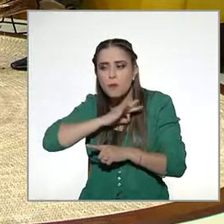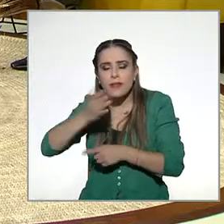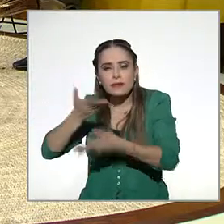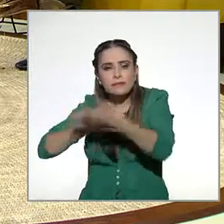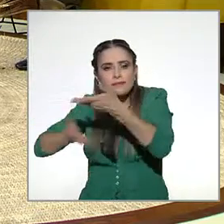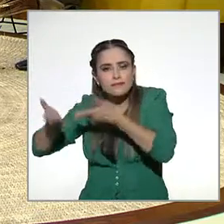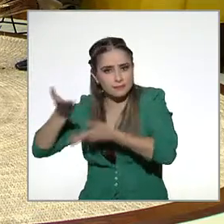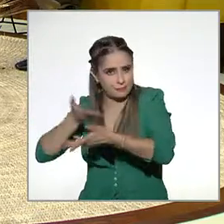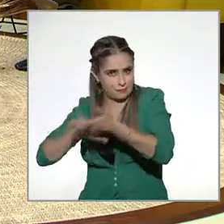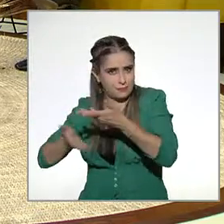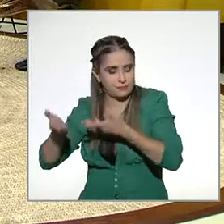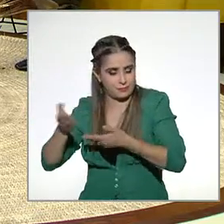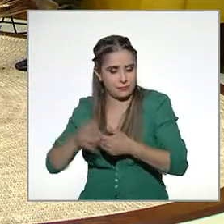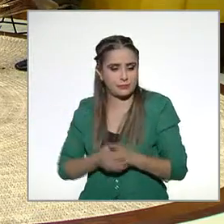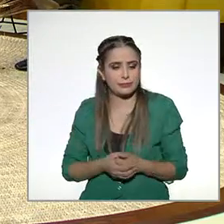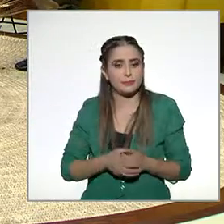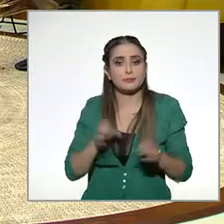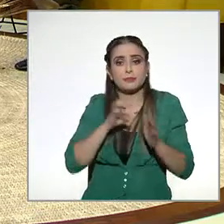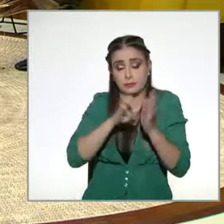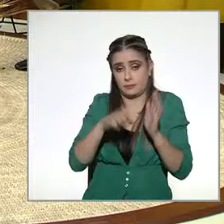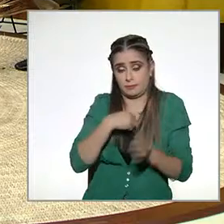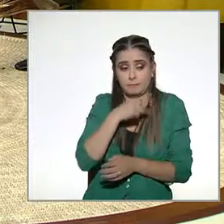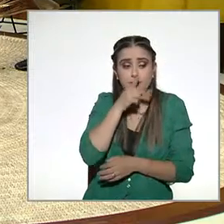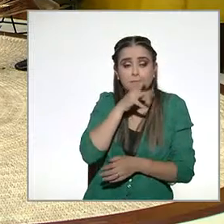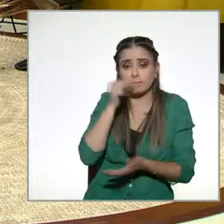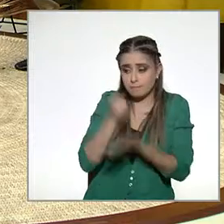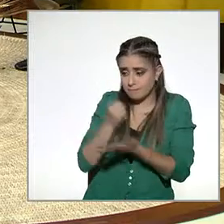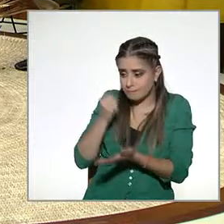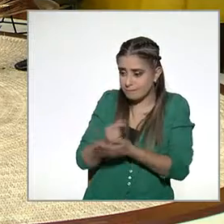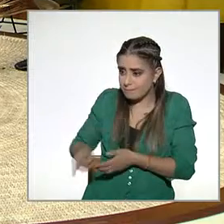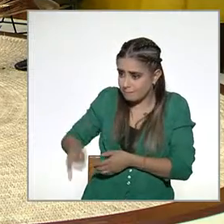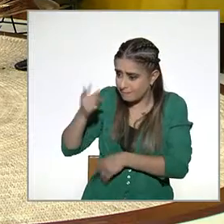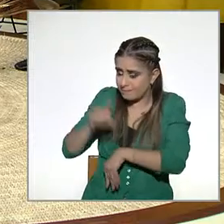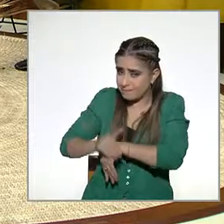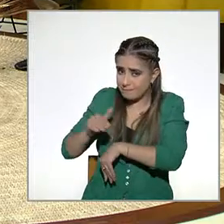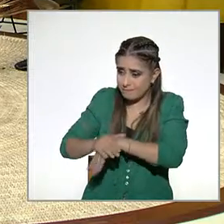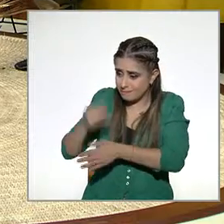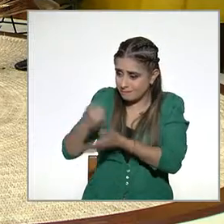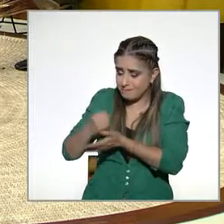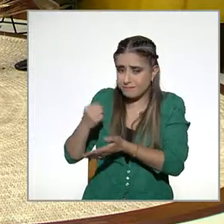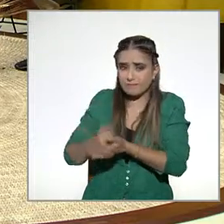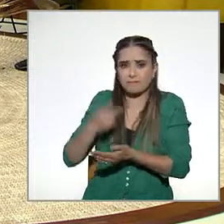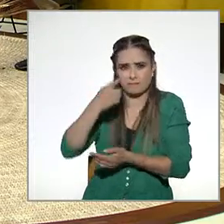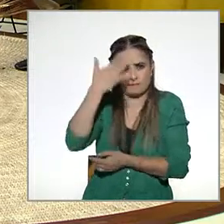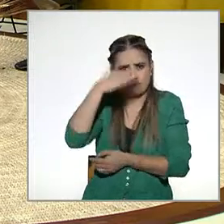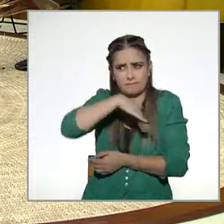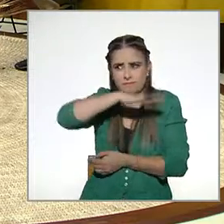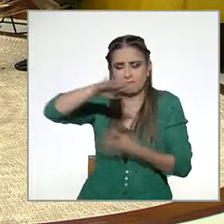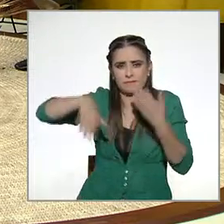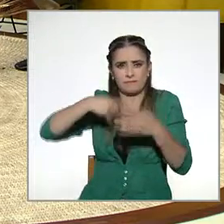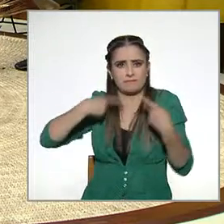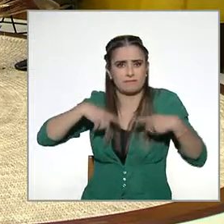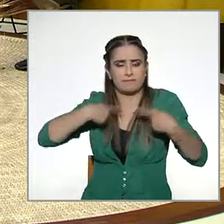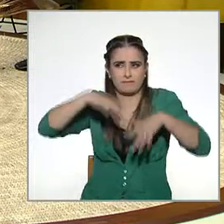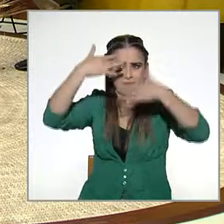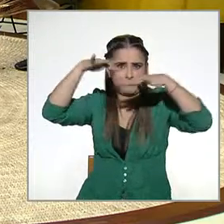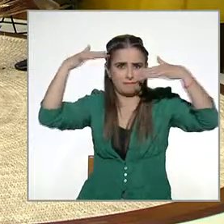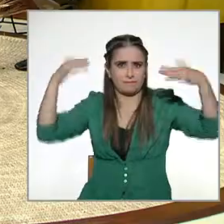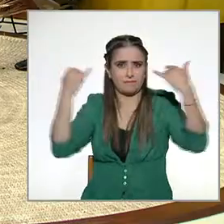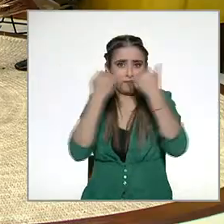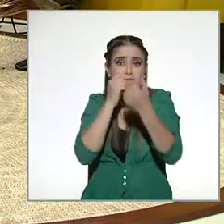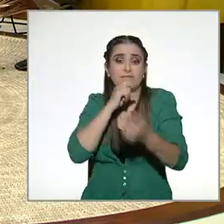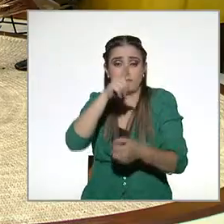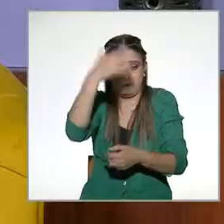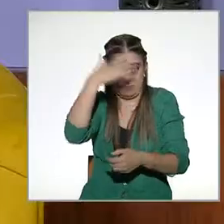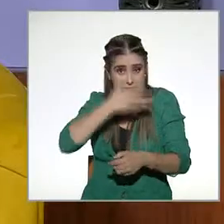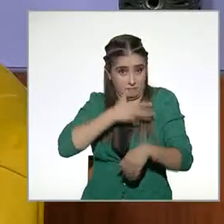Por eso no solamente vas a conseguir, quiero que tenga amigos. Pues todos querríamos poder tenerlos. Sabemos los adultos, y dice el dicho, ¿no? Con los dedos de la mano